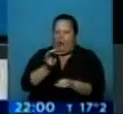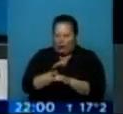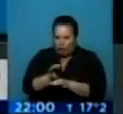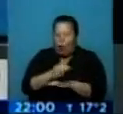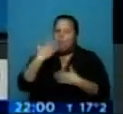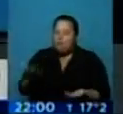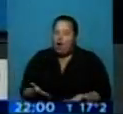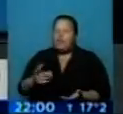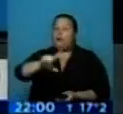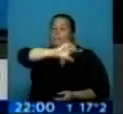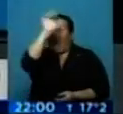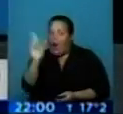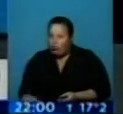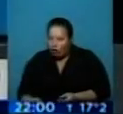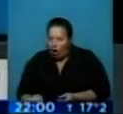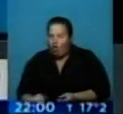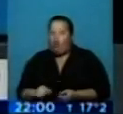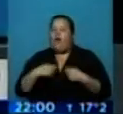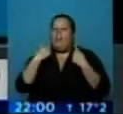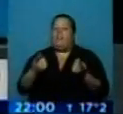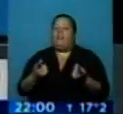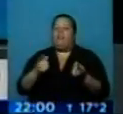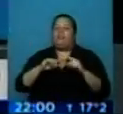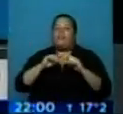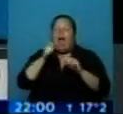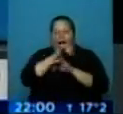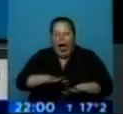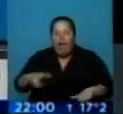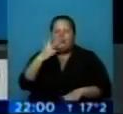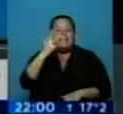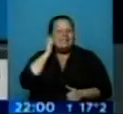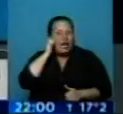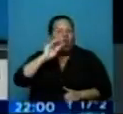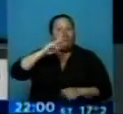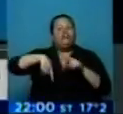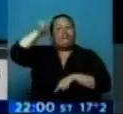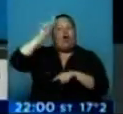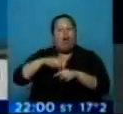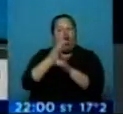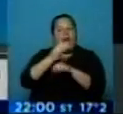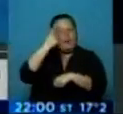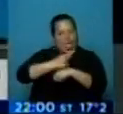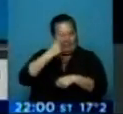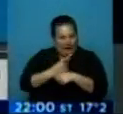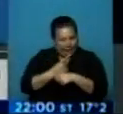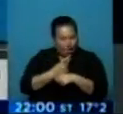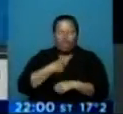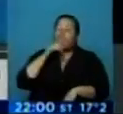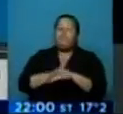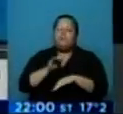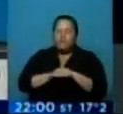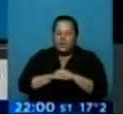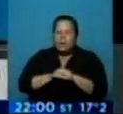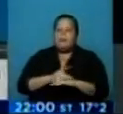eso la universalización de la sala de tres. La doble escolaridad en todas las primarias y el compromiso